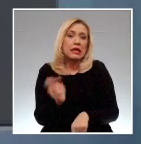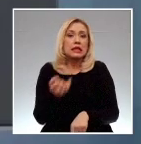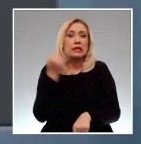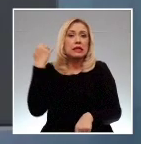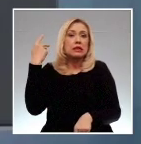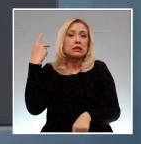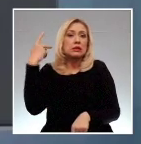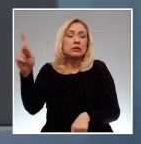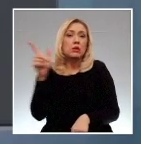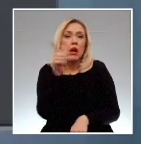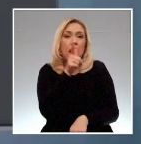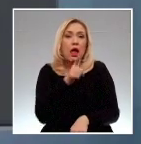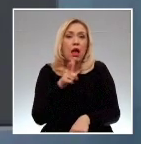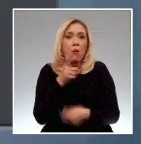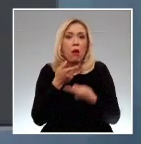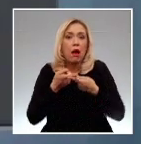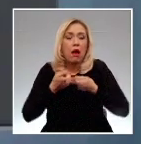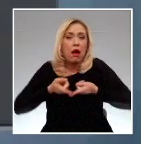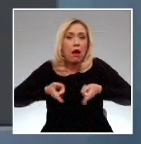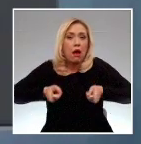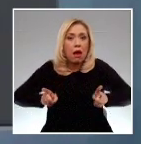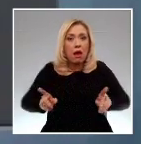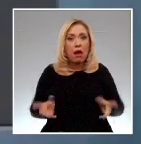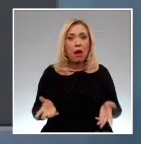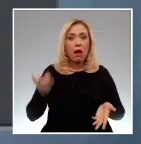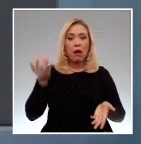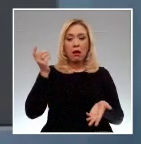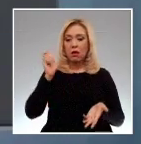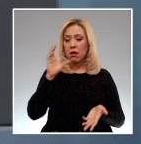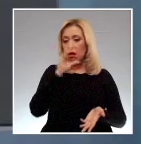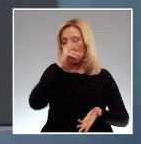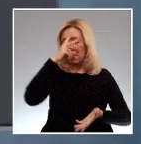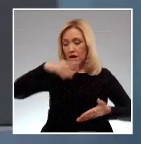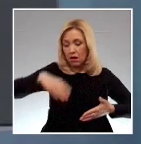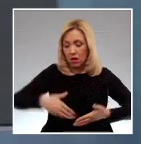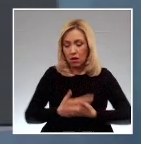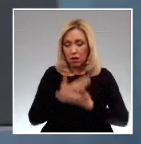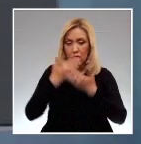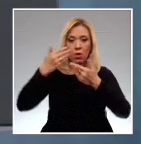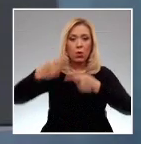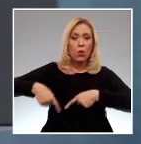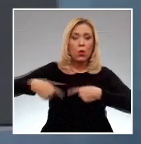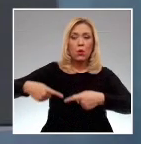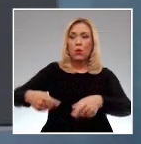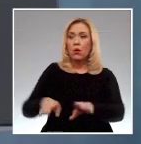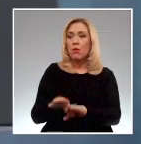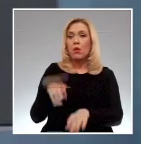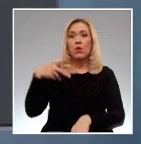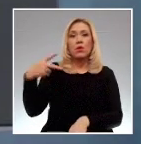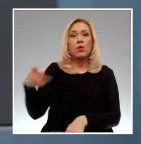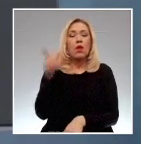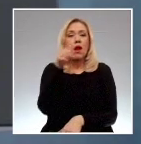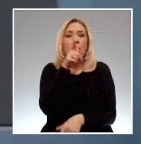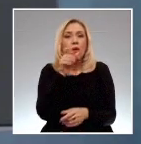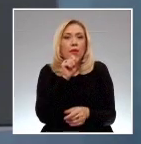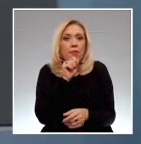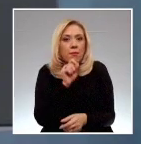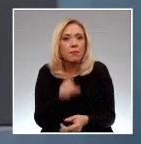tomar precauciones para proteger los derechos humanos ante la